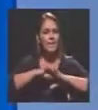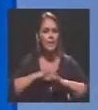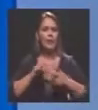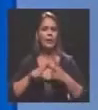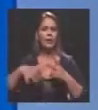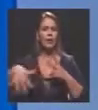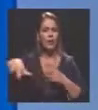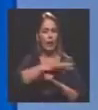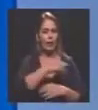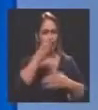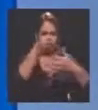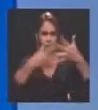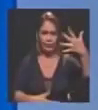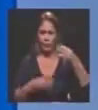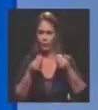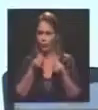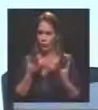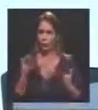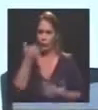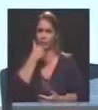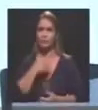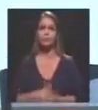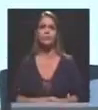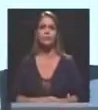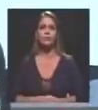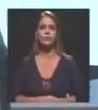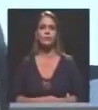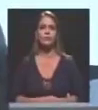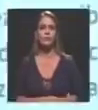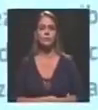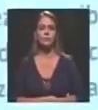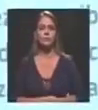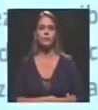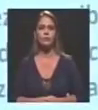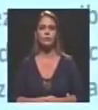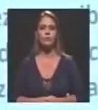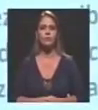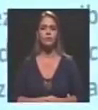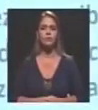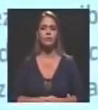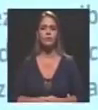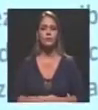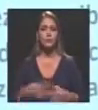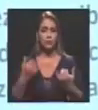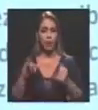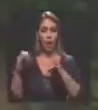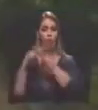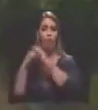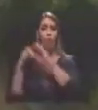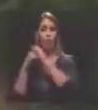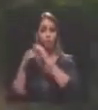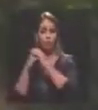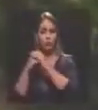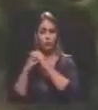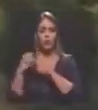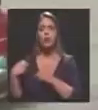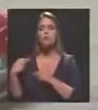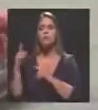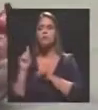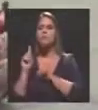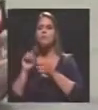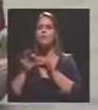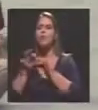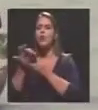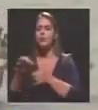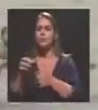aguas abajo del proyecto hidroeléctrico Ituango. Hay otros que no están de acuerdo con el proyecto. Los municipios visitados por la Contraloría en el departamento de Antioquia